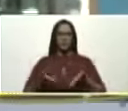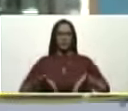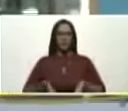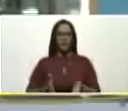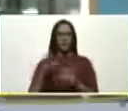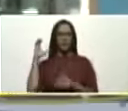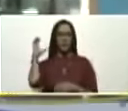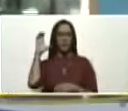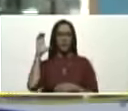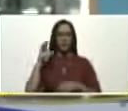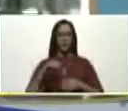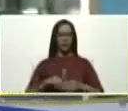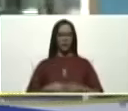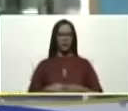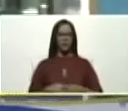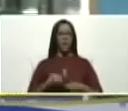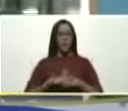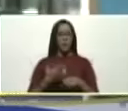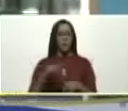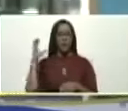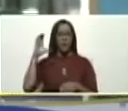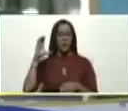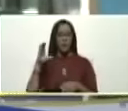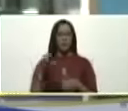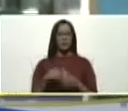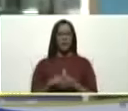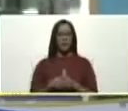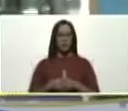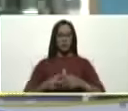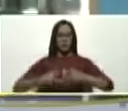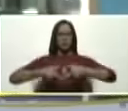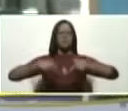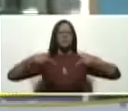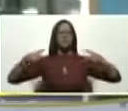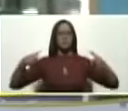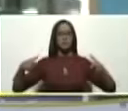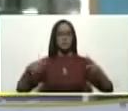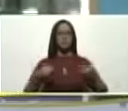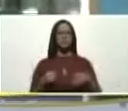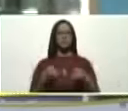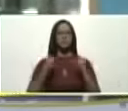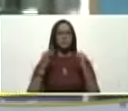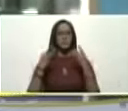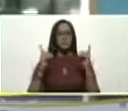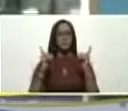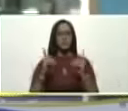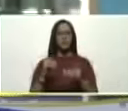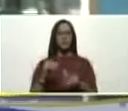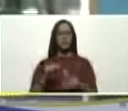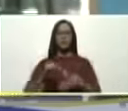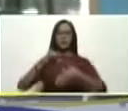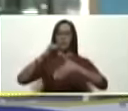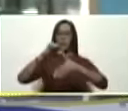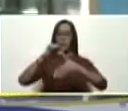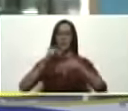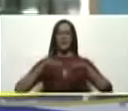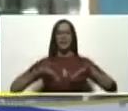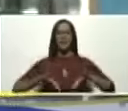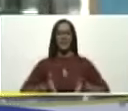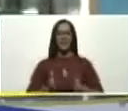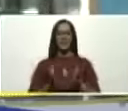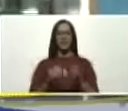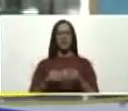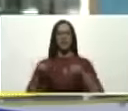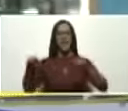patria. Porque la patria grande, la independencia de Sudamérica, nació en